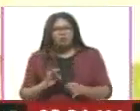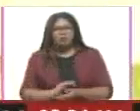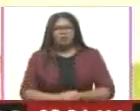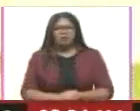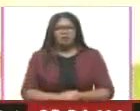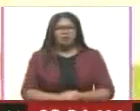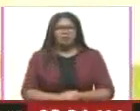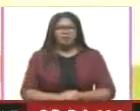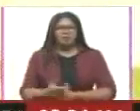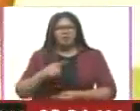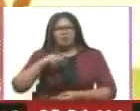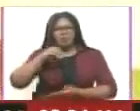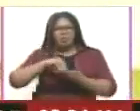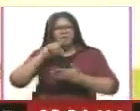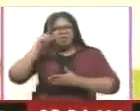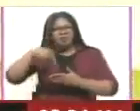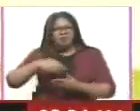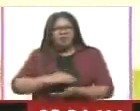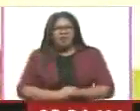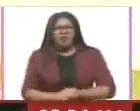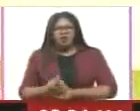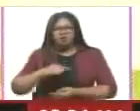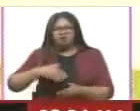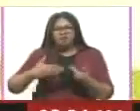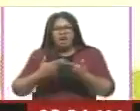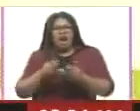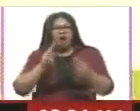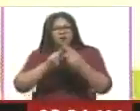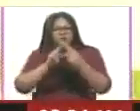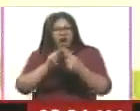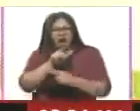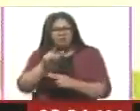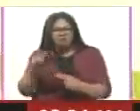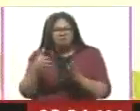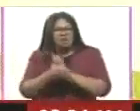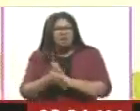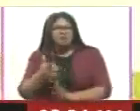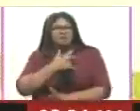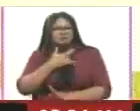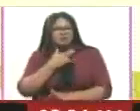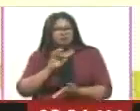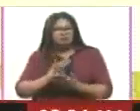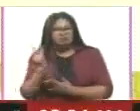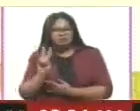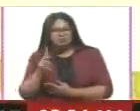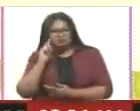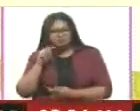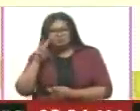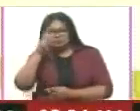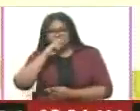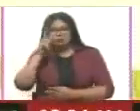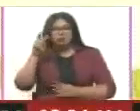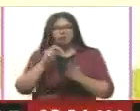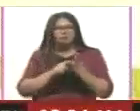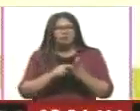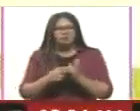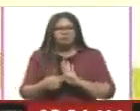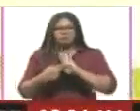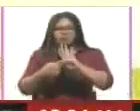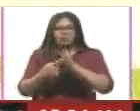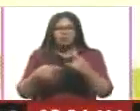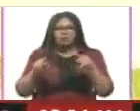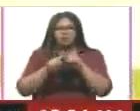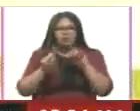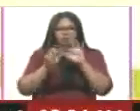esto, pero además también darle a conocer a la gente lo que es la UCB. Ese patrimonio que en el año 2000 fue decretado por la UNESCO, inscrito en las listas de